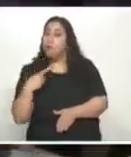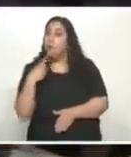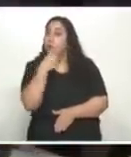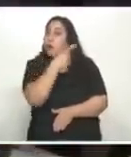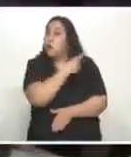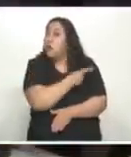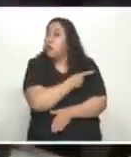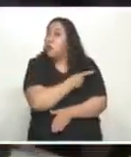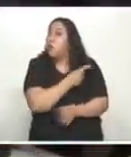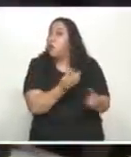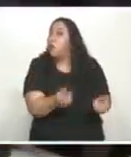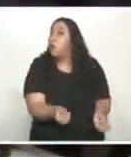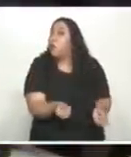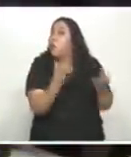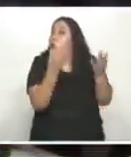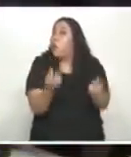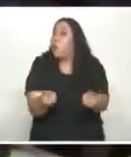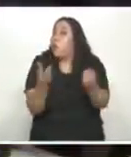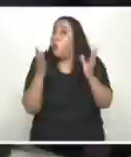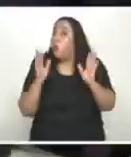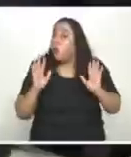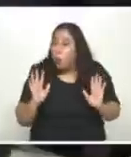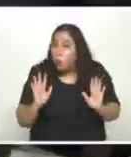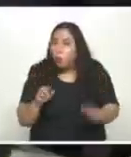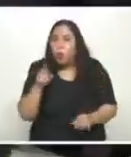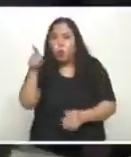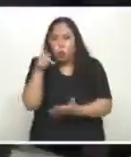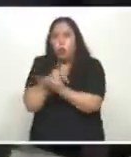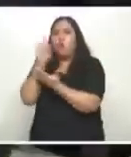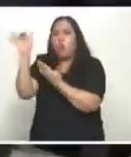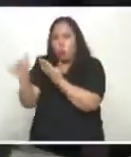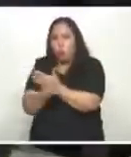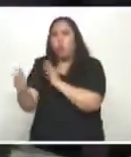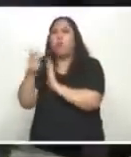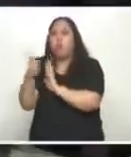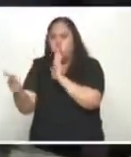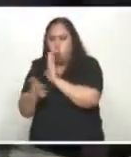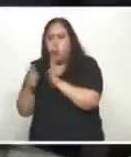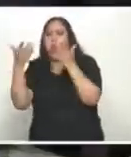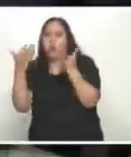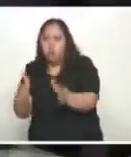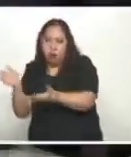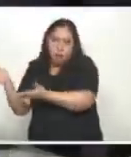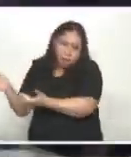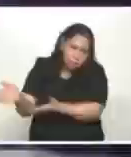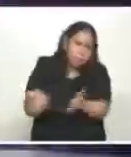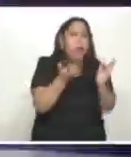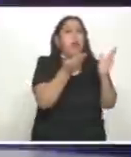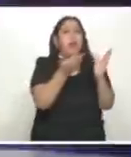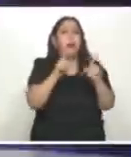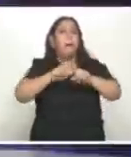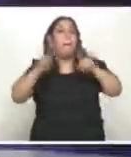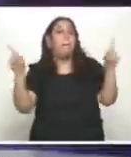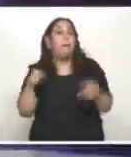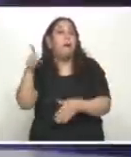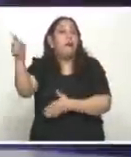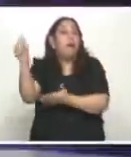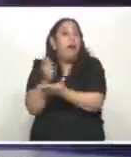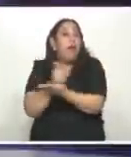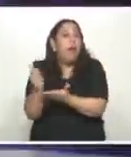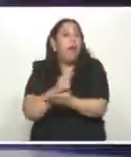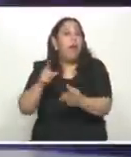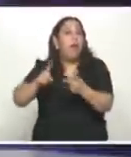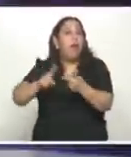proyecto de ley, pero las bancadas conservadoras en el Congreso Nacional, Partido Nacional y Partido Liberal, ya han cerrado filas y han dicho